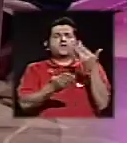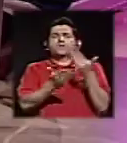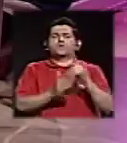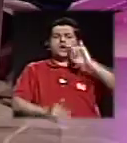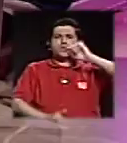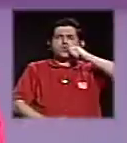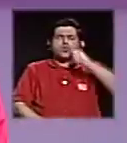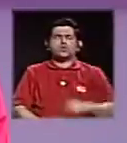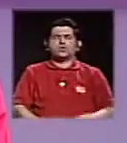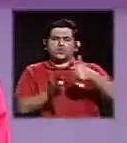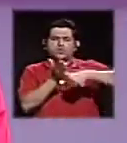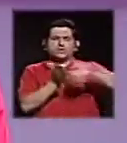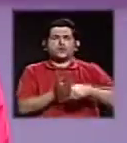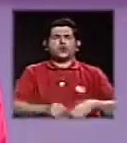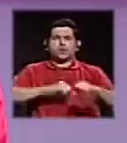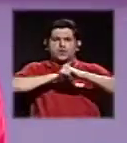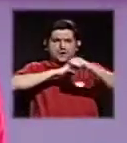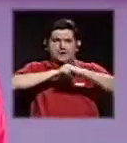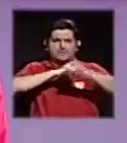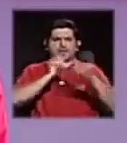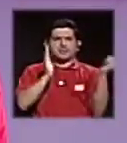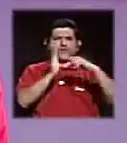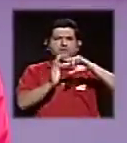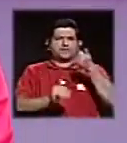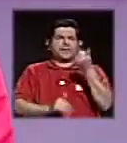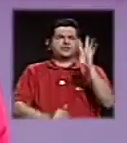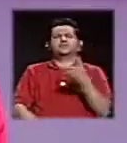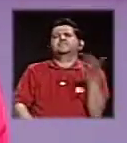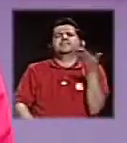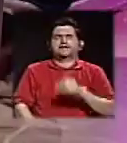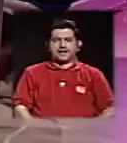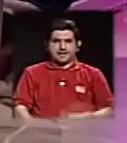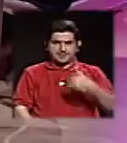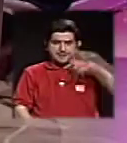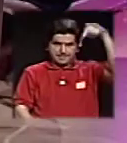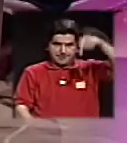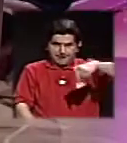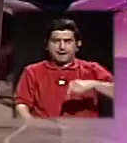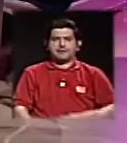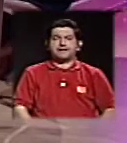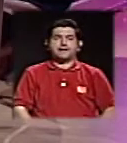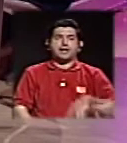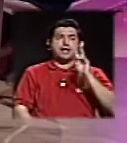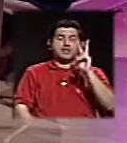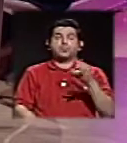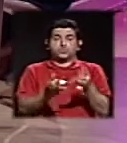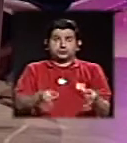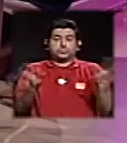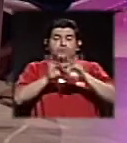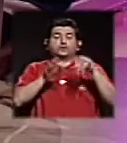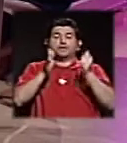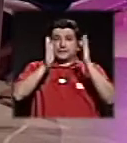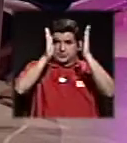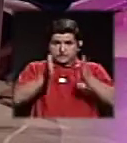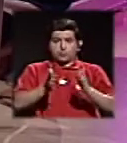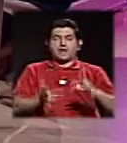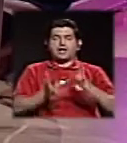el código electoral para la campaña 2014 precisamente y para eso tenemos aquí a 2 connotadas abogadas